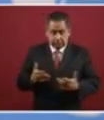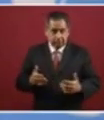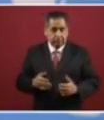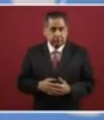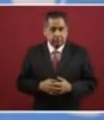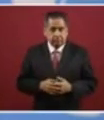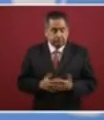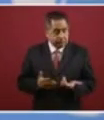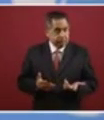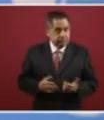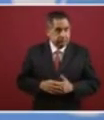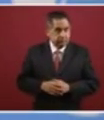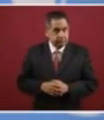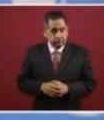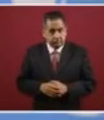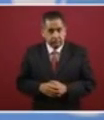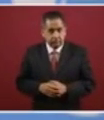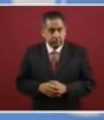tan